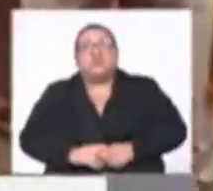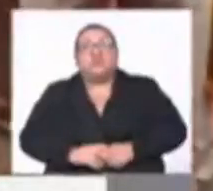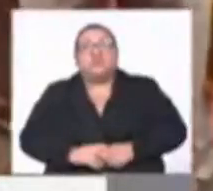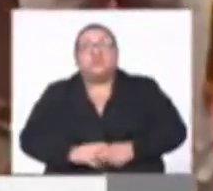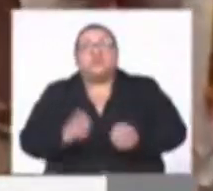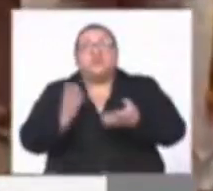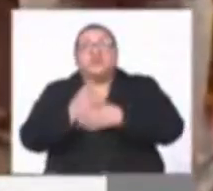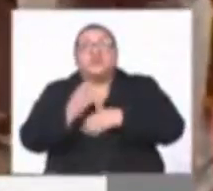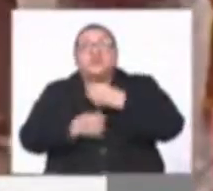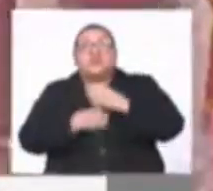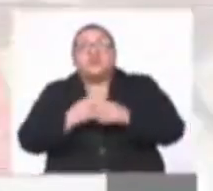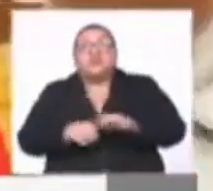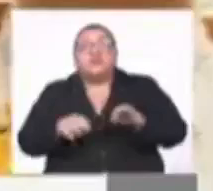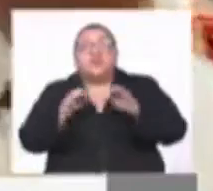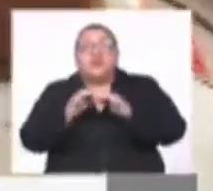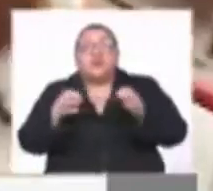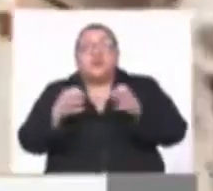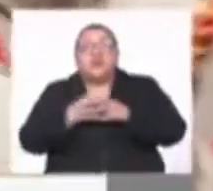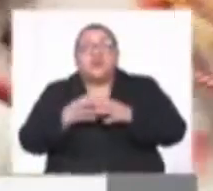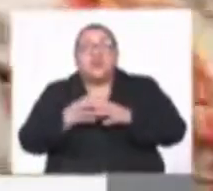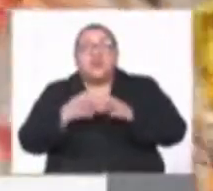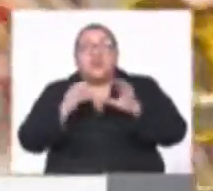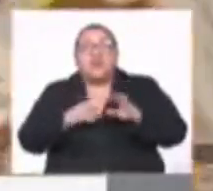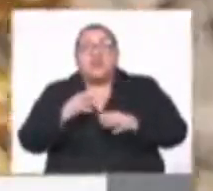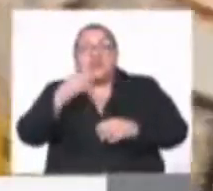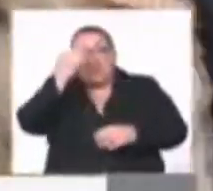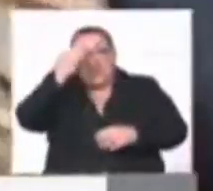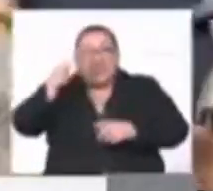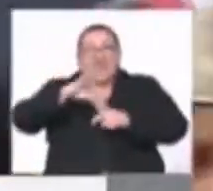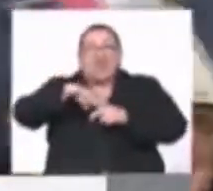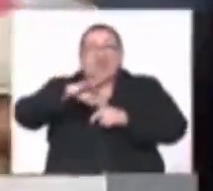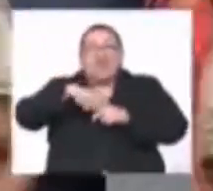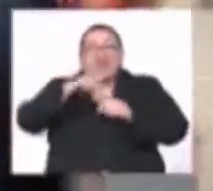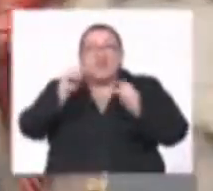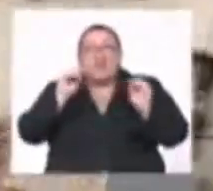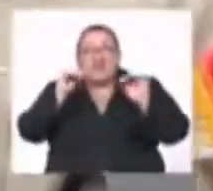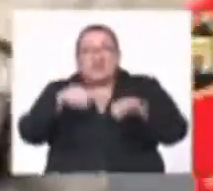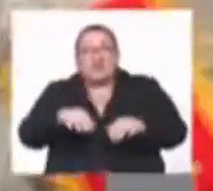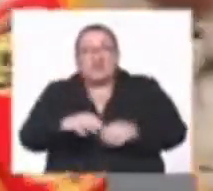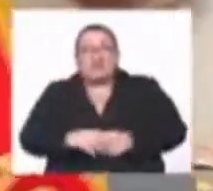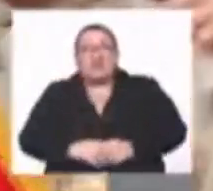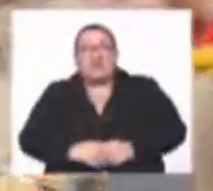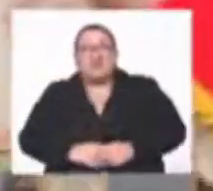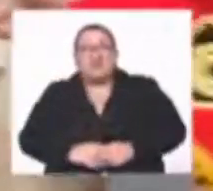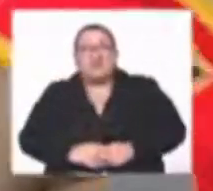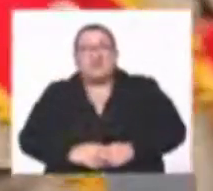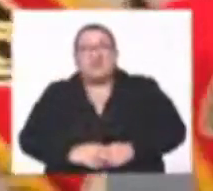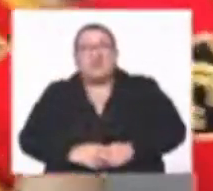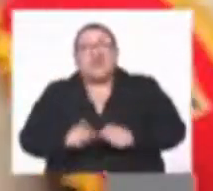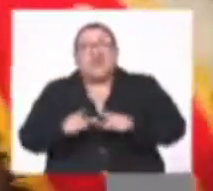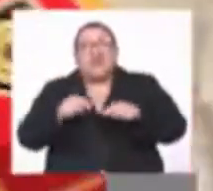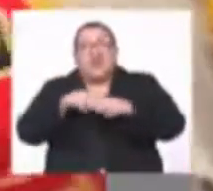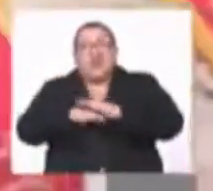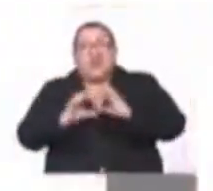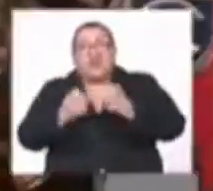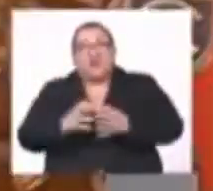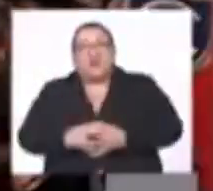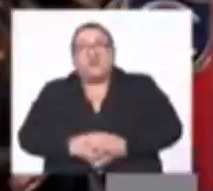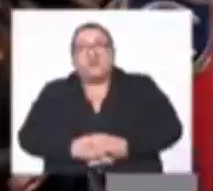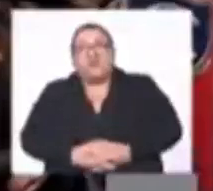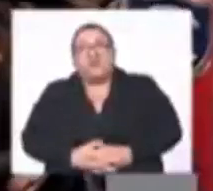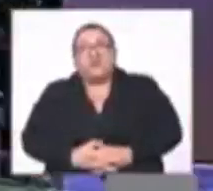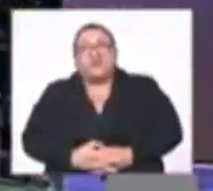Ciencias participó en horas de la mañana de la actividad por el Día de la Bandera, quienes también realizaron una visita guiada en las instalaciones del Congreso de la